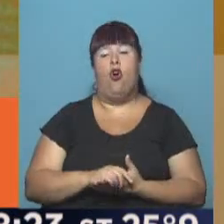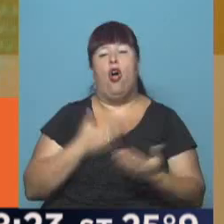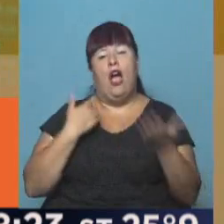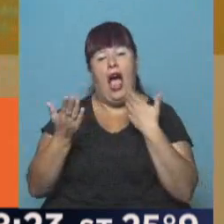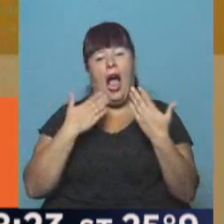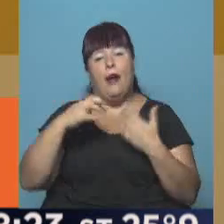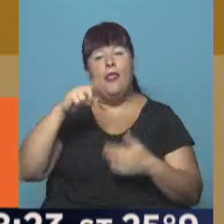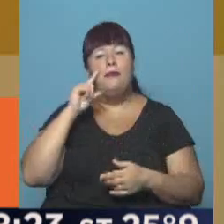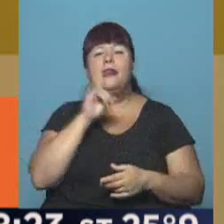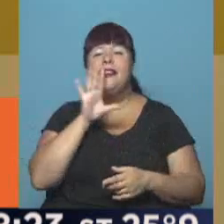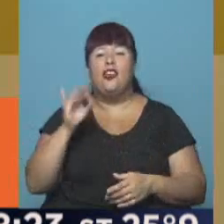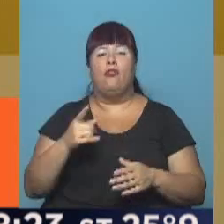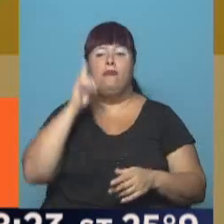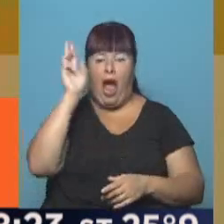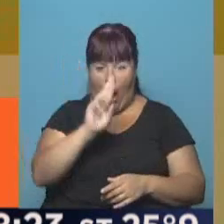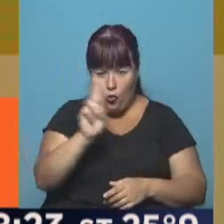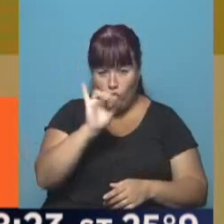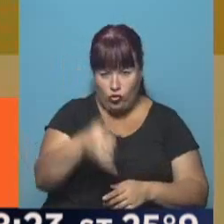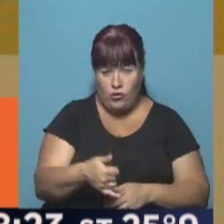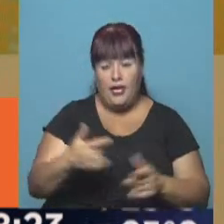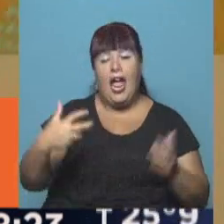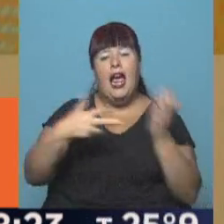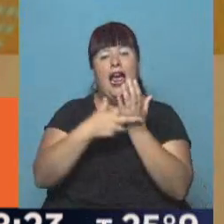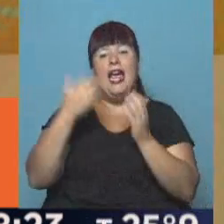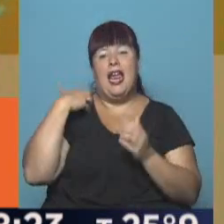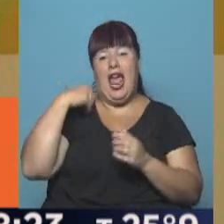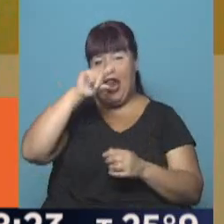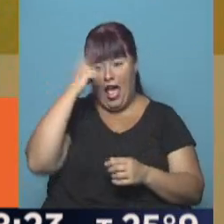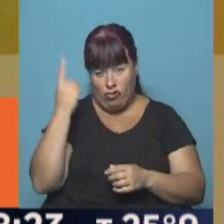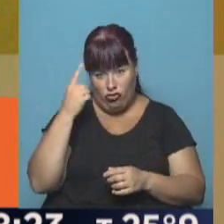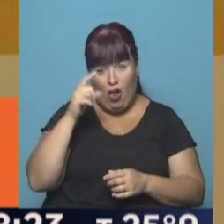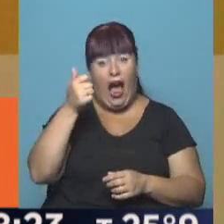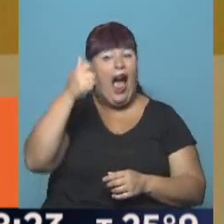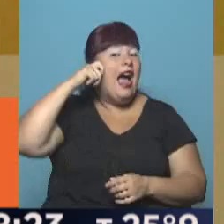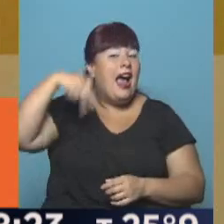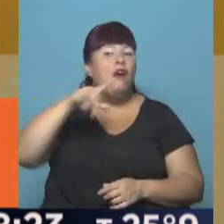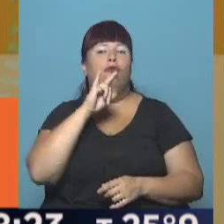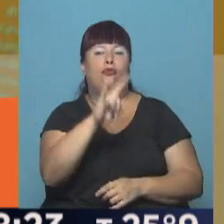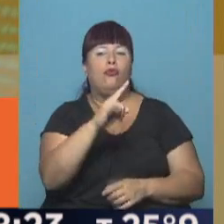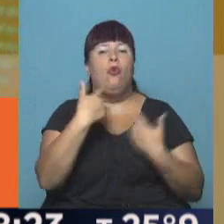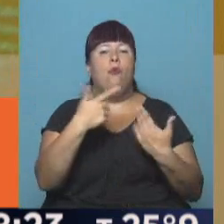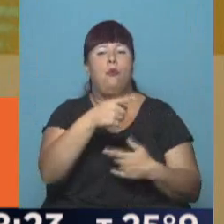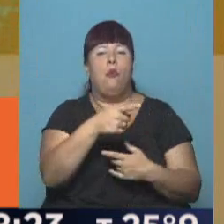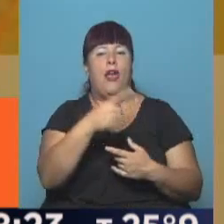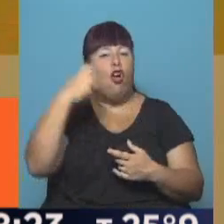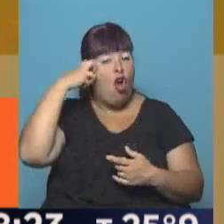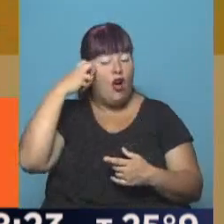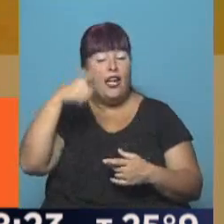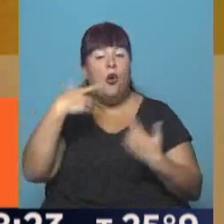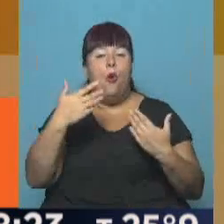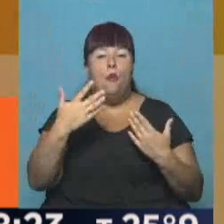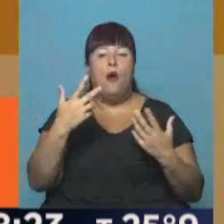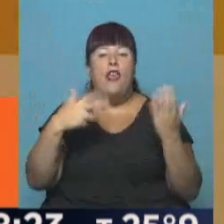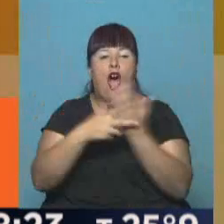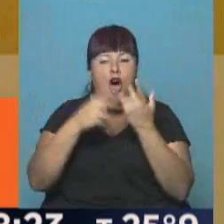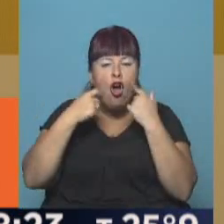hablábamos con Miguel Pichetto, se le autorizó a la Auditoría General de la Nación justamente a que podamos, el Congreso de la Nación pueda